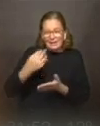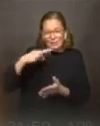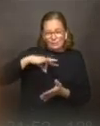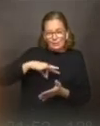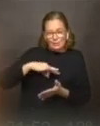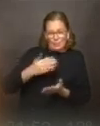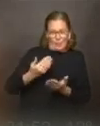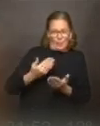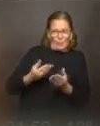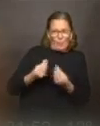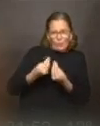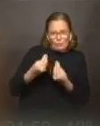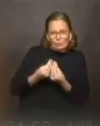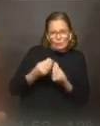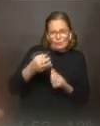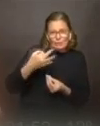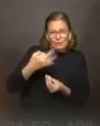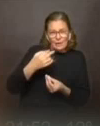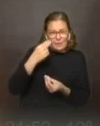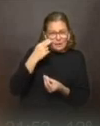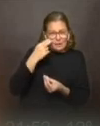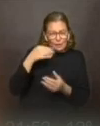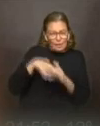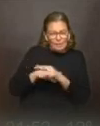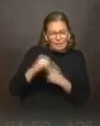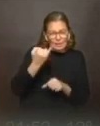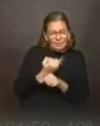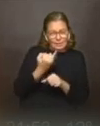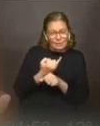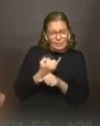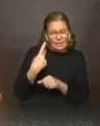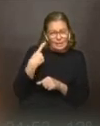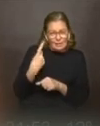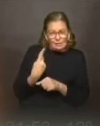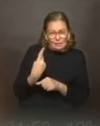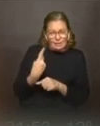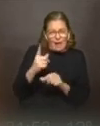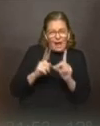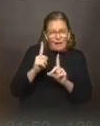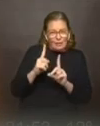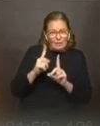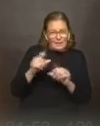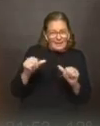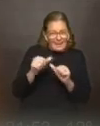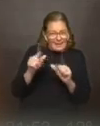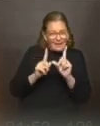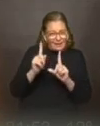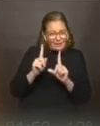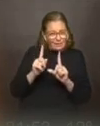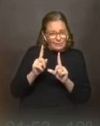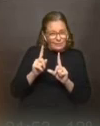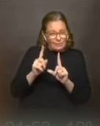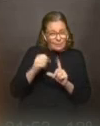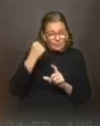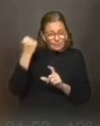muy alto cuando hay realmente riesgo dentro de la institución de que ese director pueda hacer algo que efectivamente sea grave.